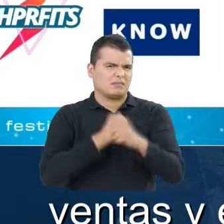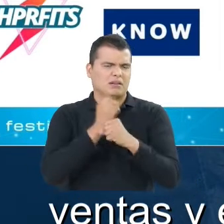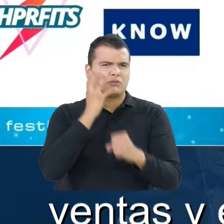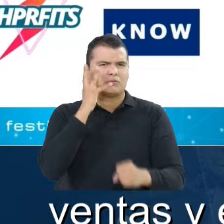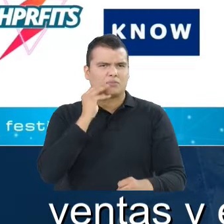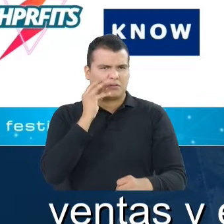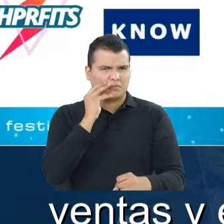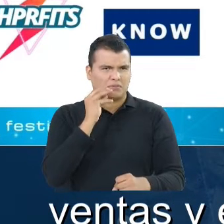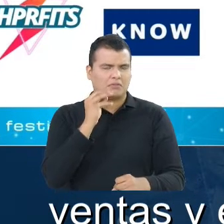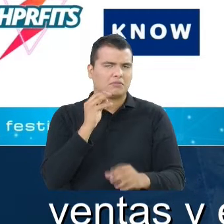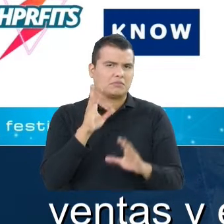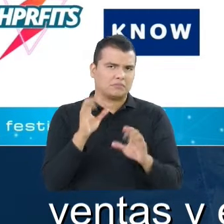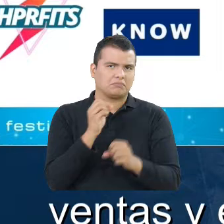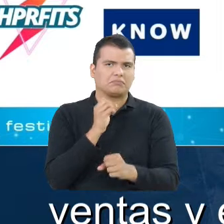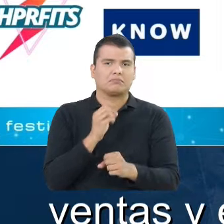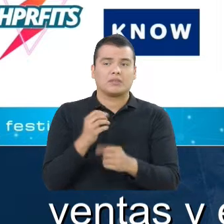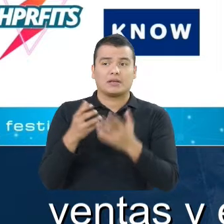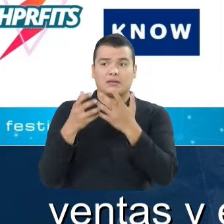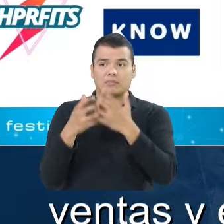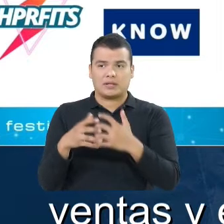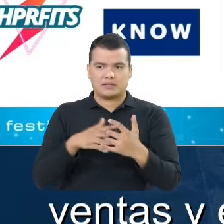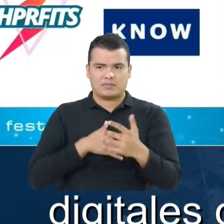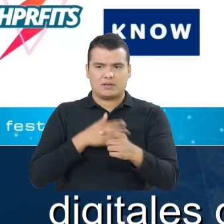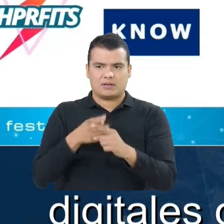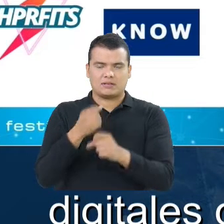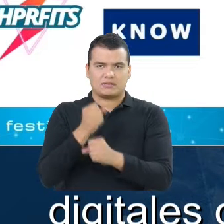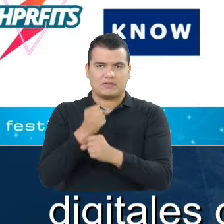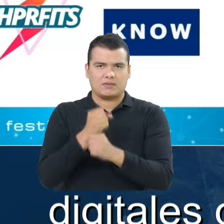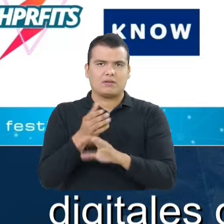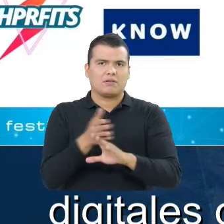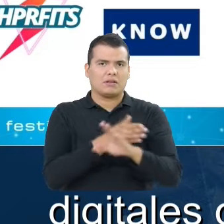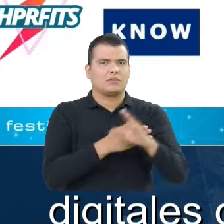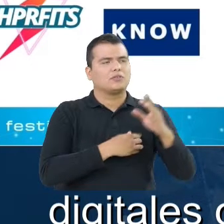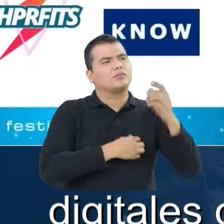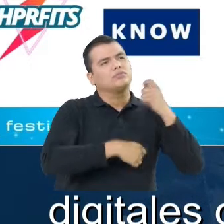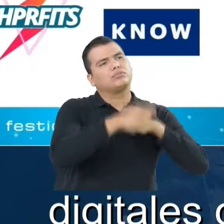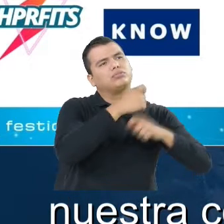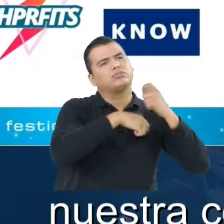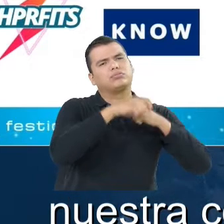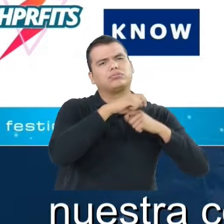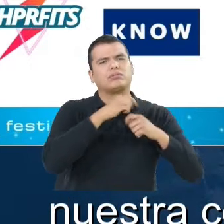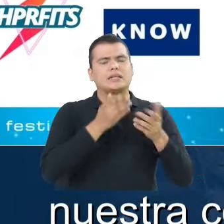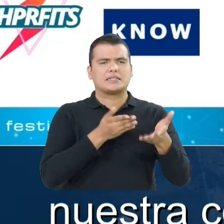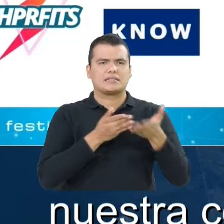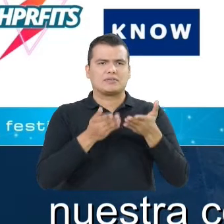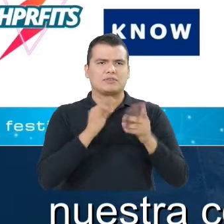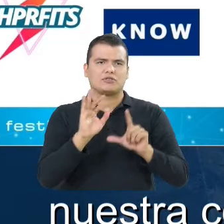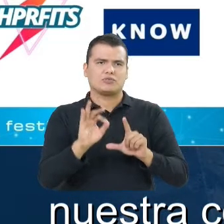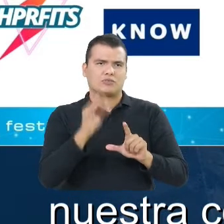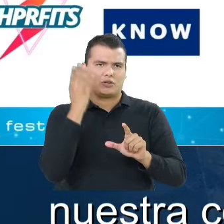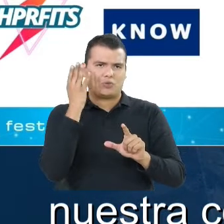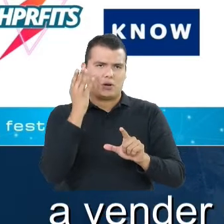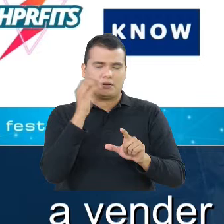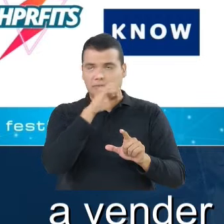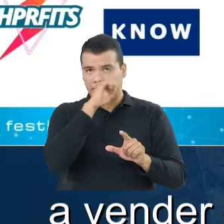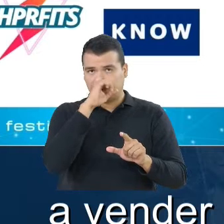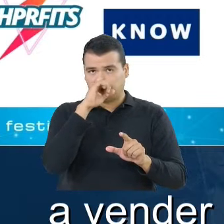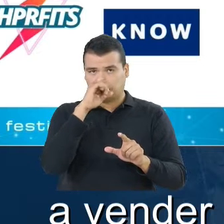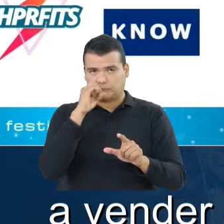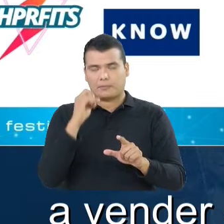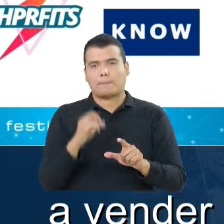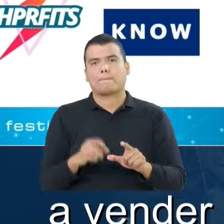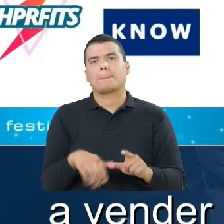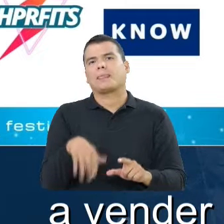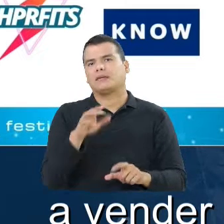Anteriormente de tener nuestra compañía, nosotros nos dedicábamos a vender servicios de información en línea. Eran ventas físicas en ese entonces, pero ya estábamos